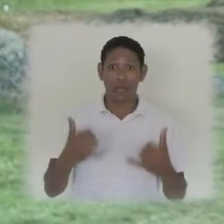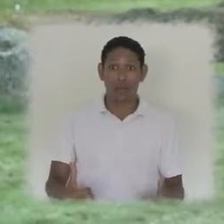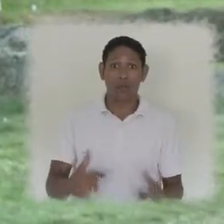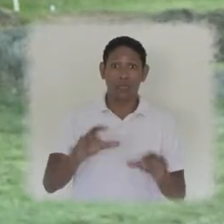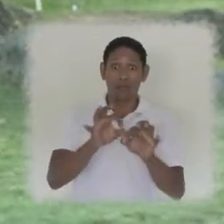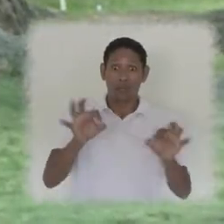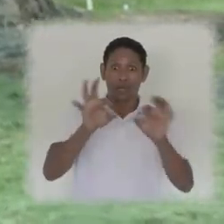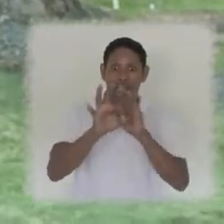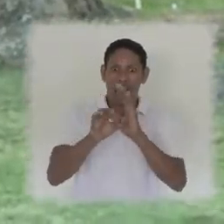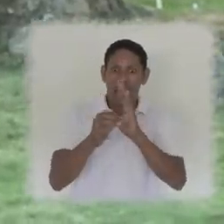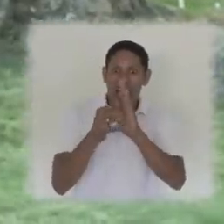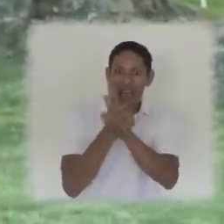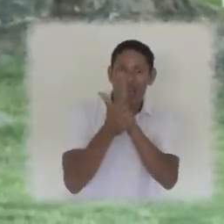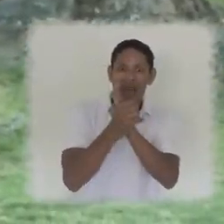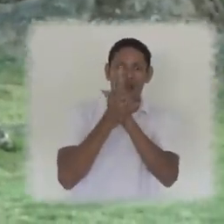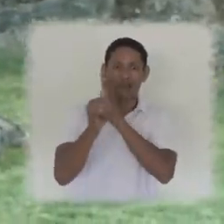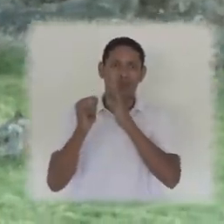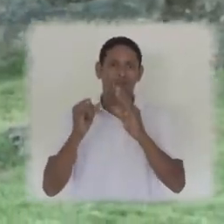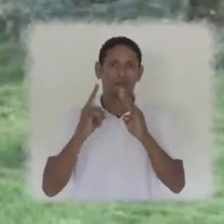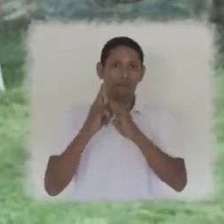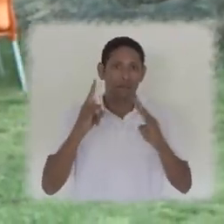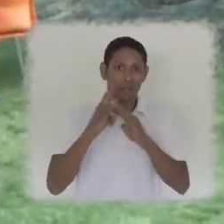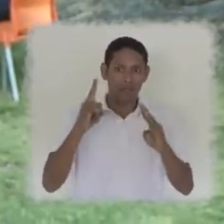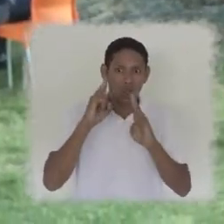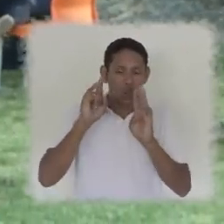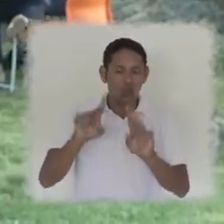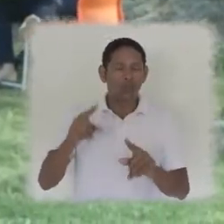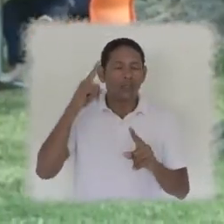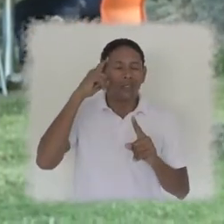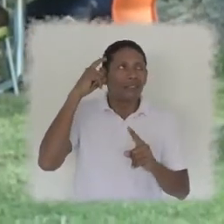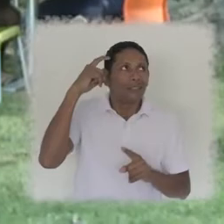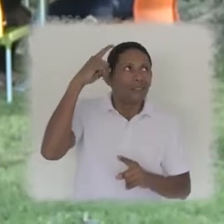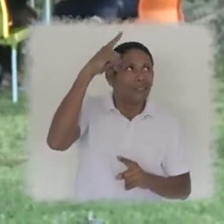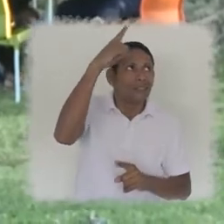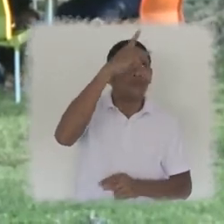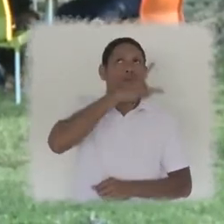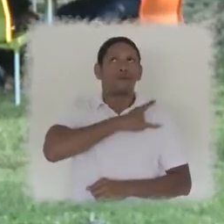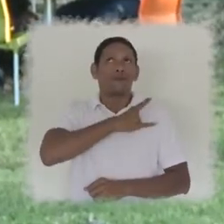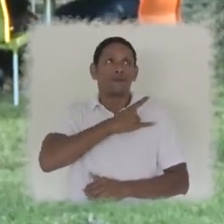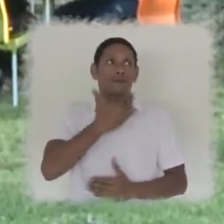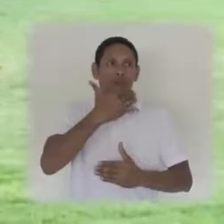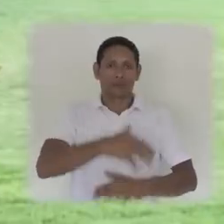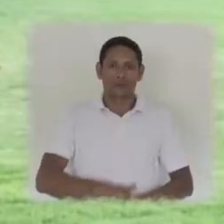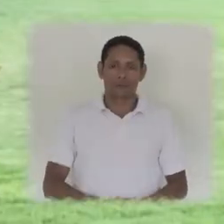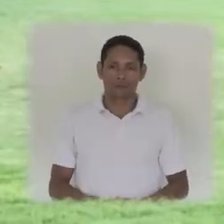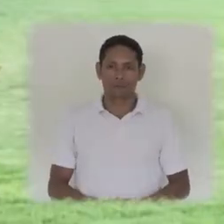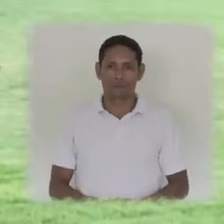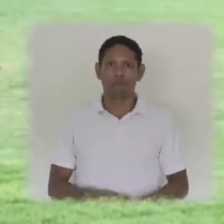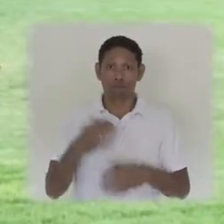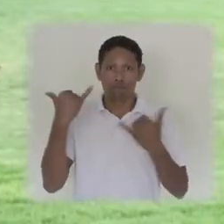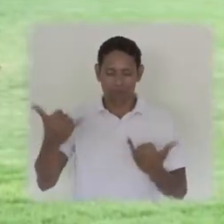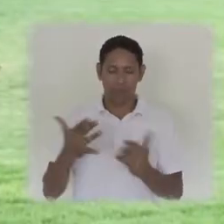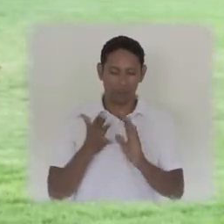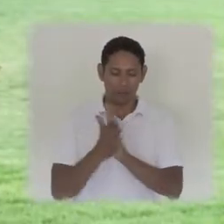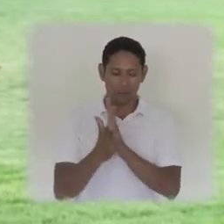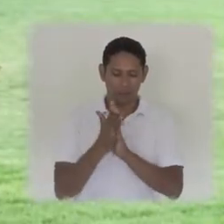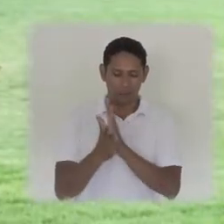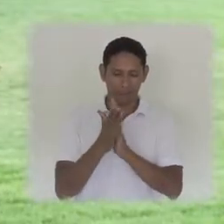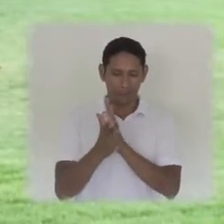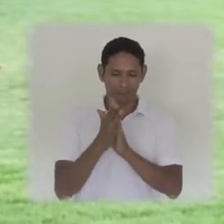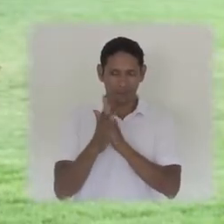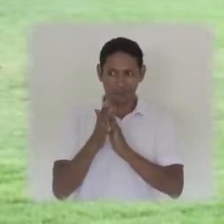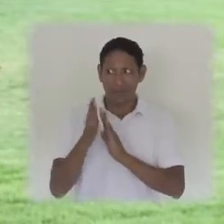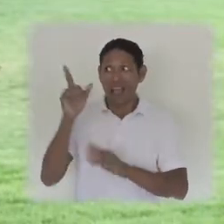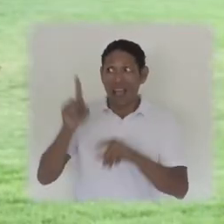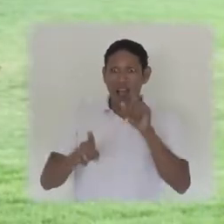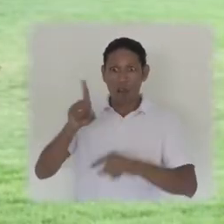Es tiempo para tocar el programa Talento Magdalena y el sueño de alcanzar la educación superior. A continuación daremos a conocer